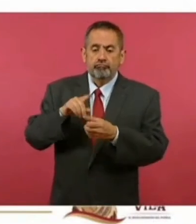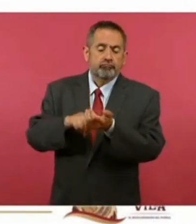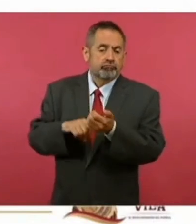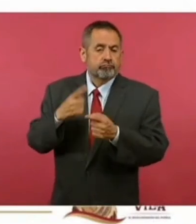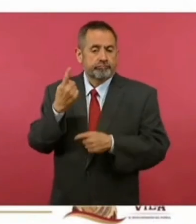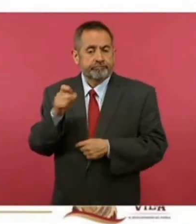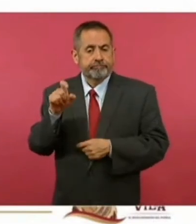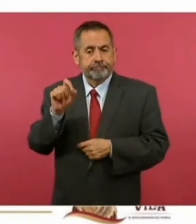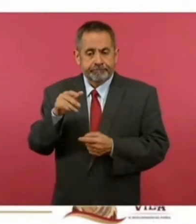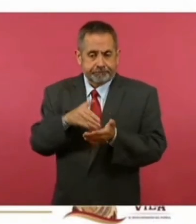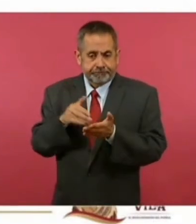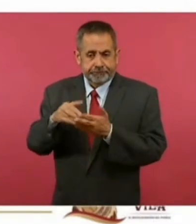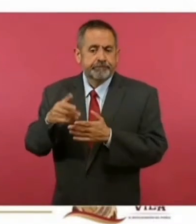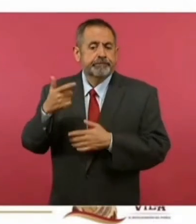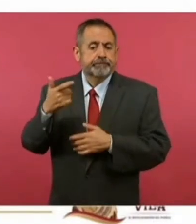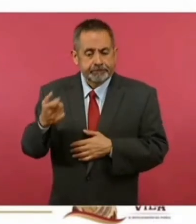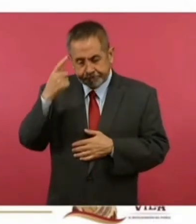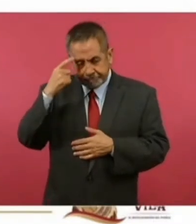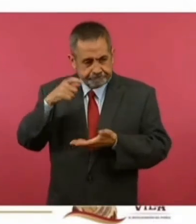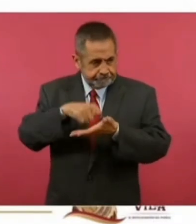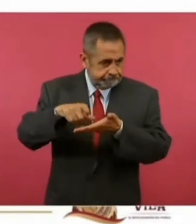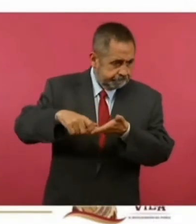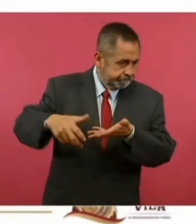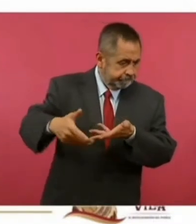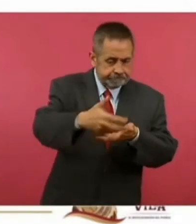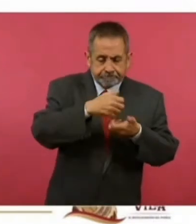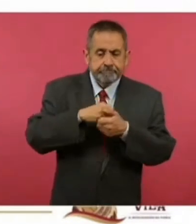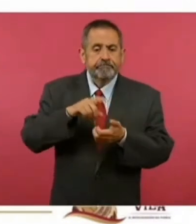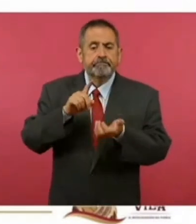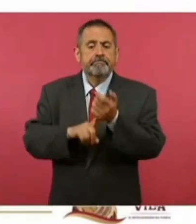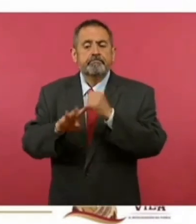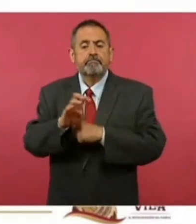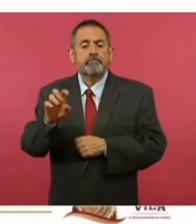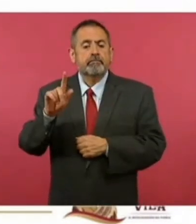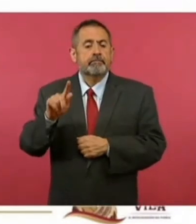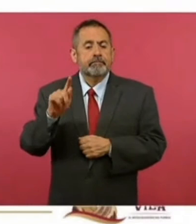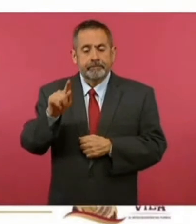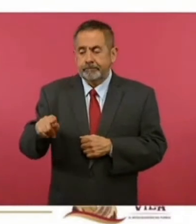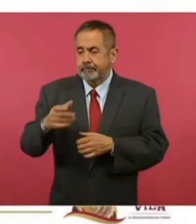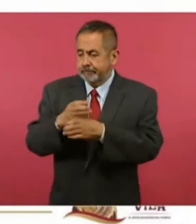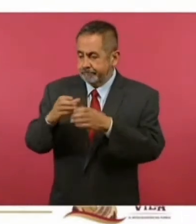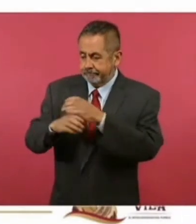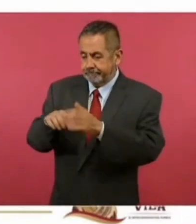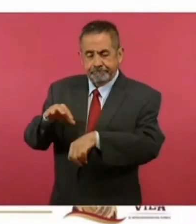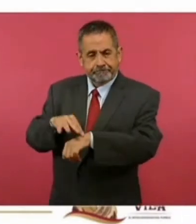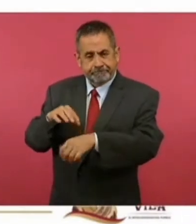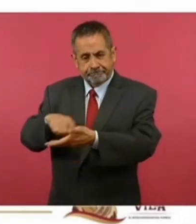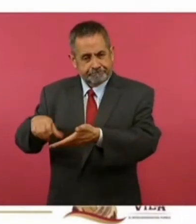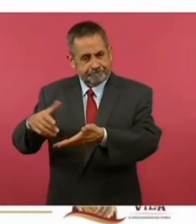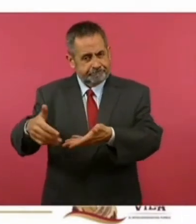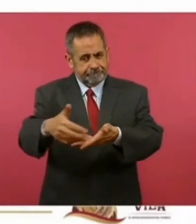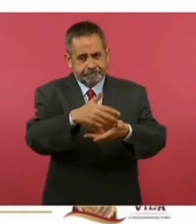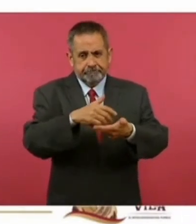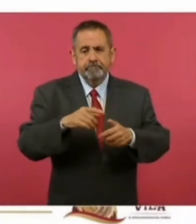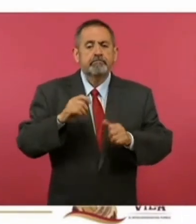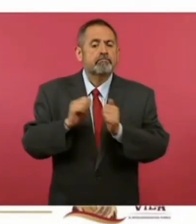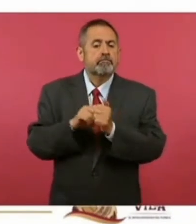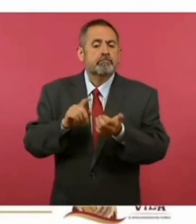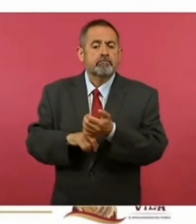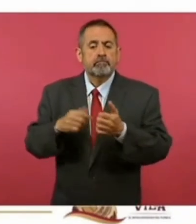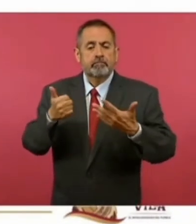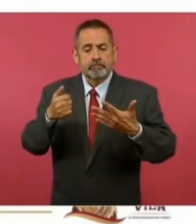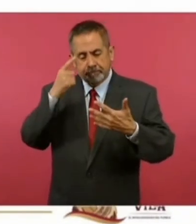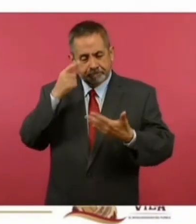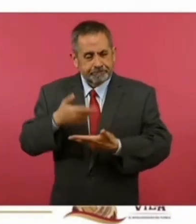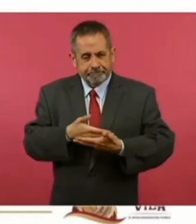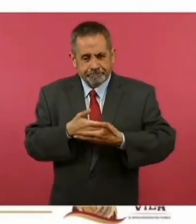una inversión de ciento veinte millones de pesos en la adquisición de mil cuatrocientos setenta equipos médicos entre los que se destacan seis